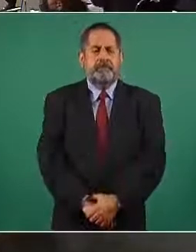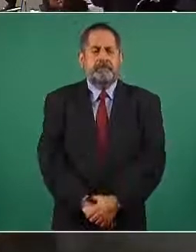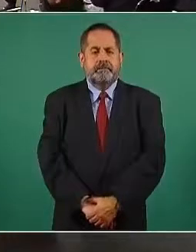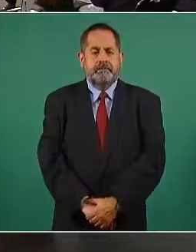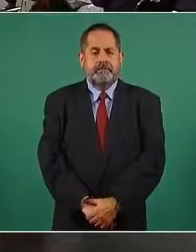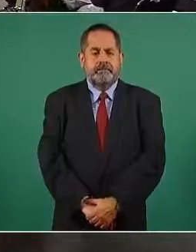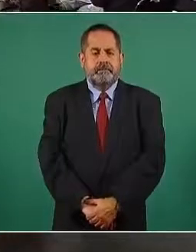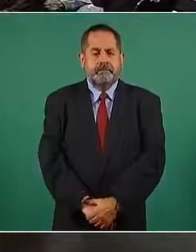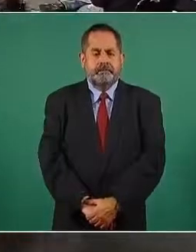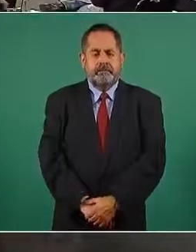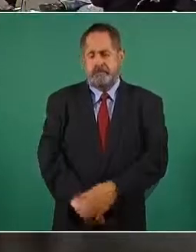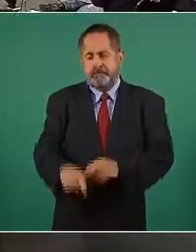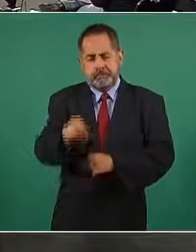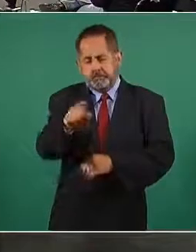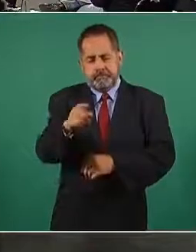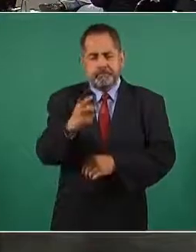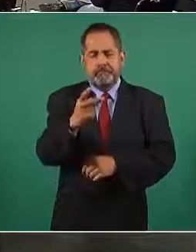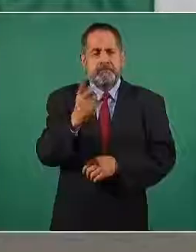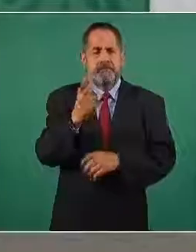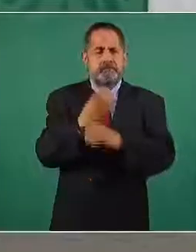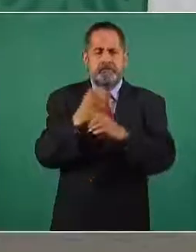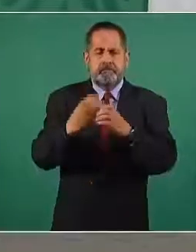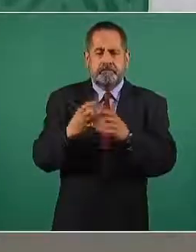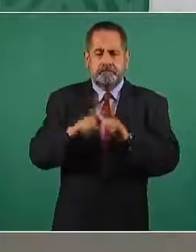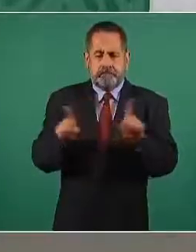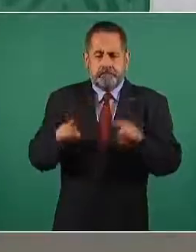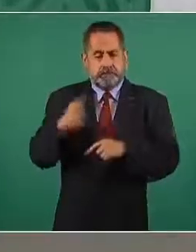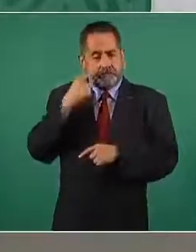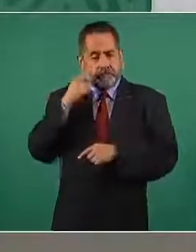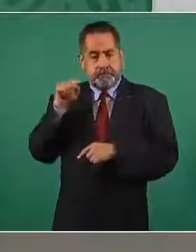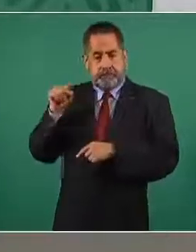Son dos cosas. El Tren Maya